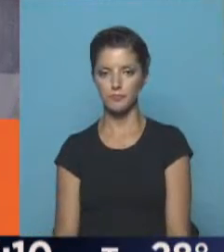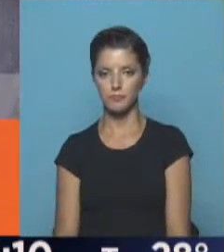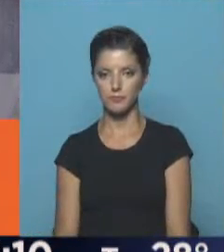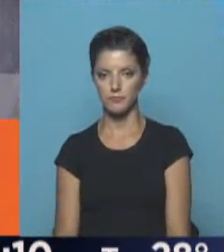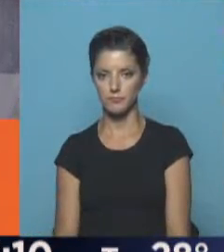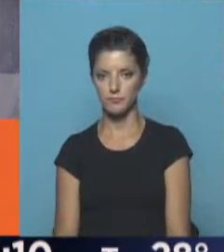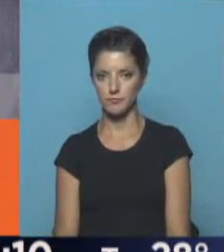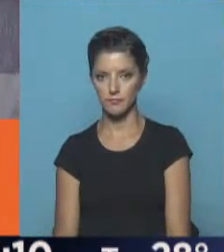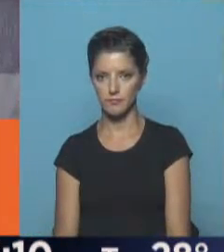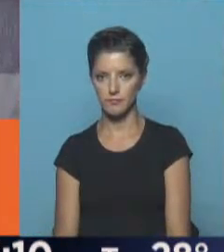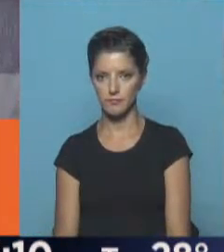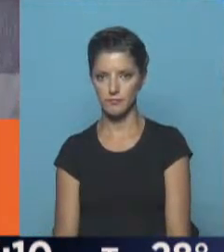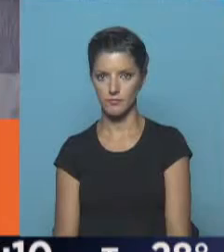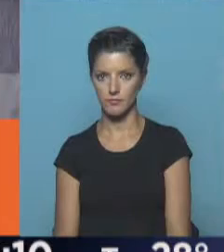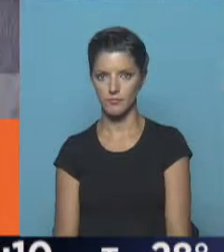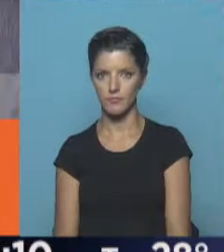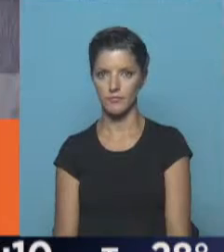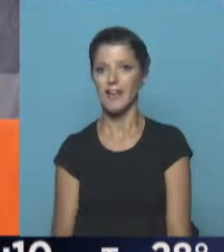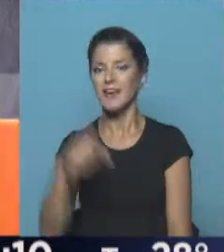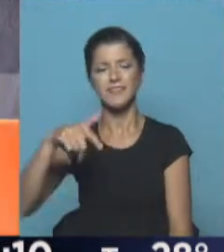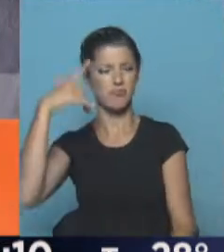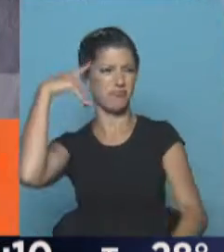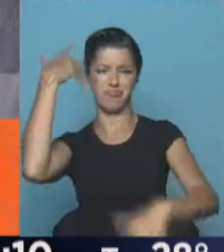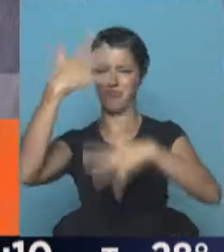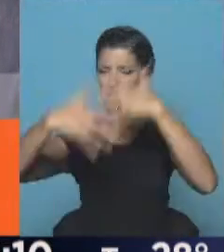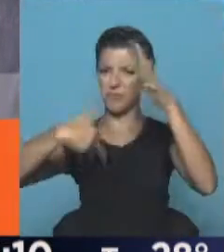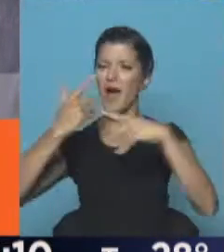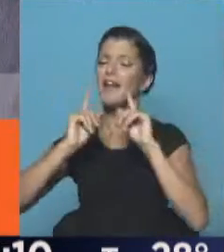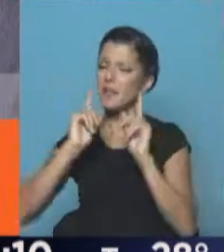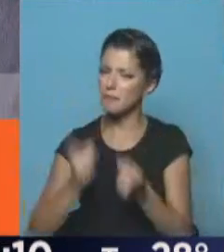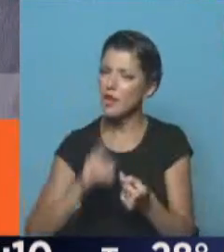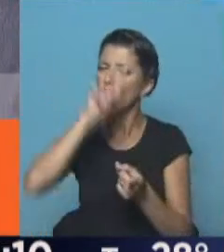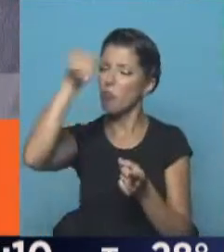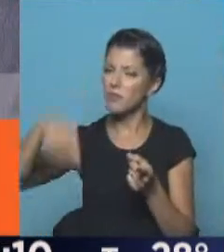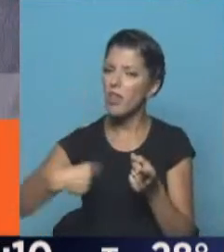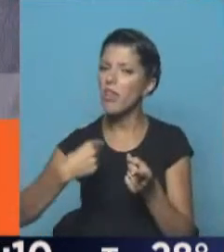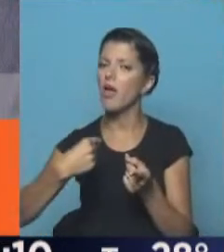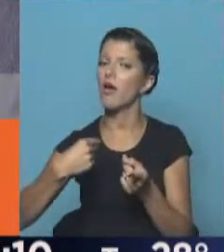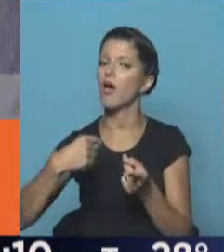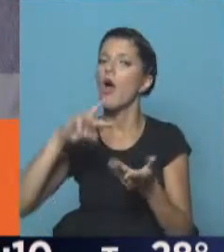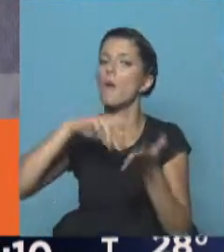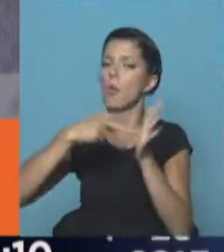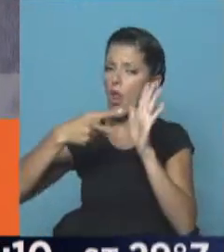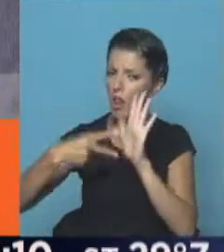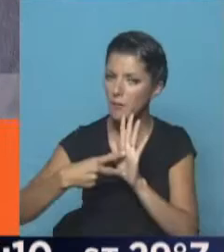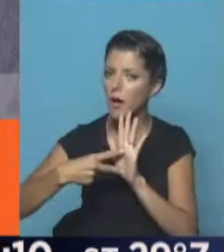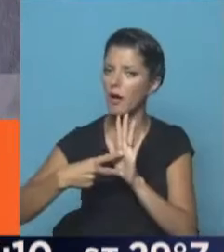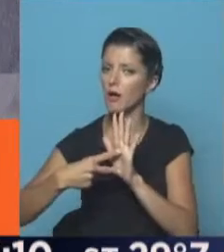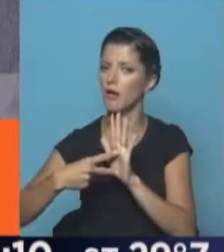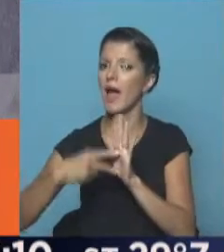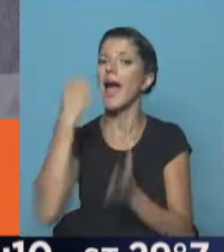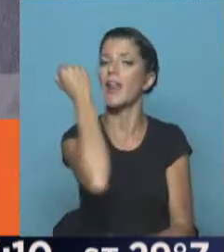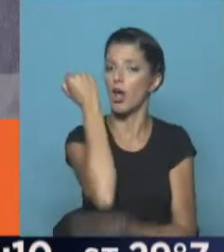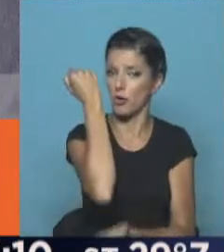este gran esta gran trama no está también afectando enormemente la trama económica y